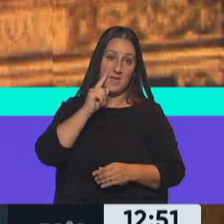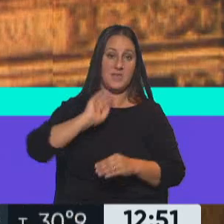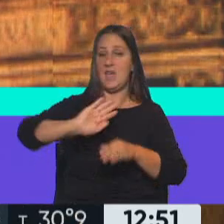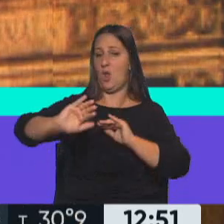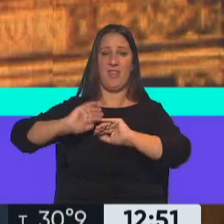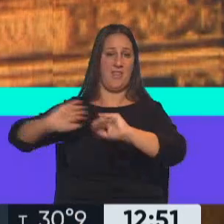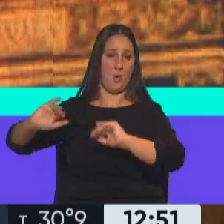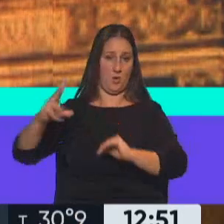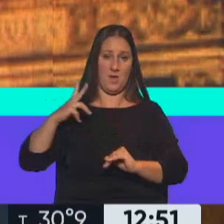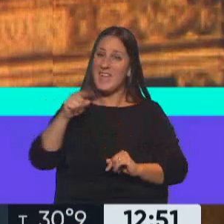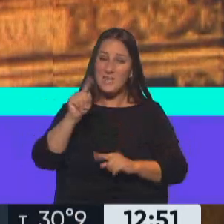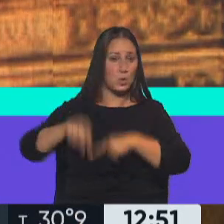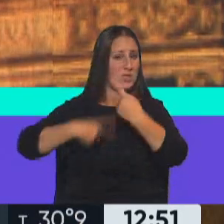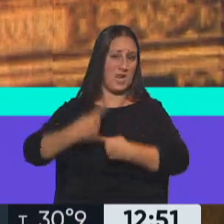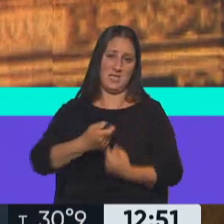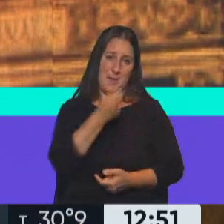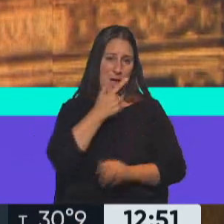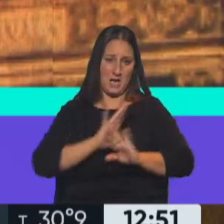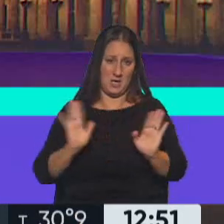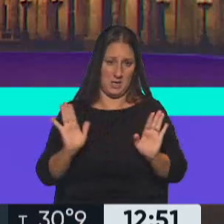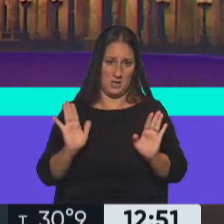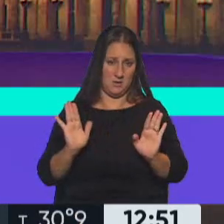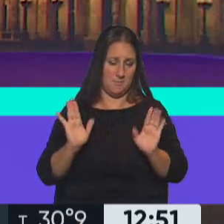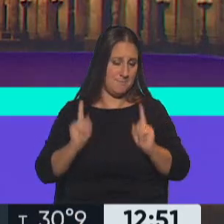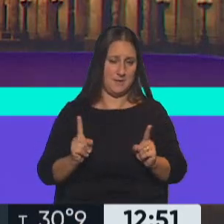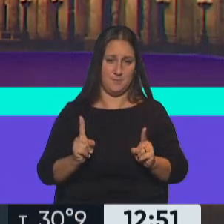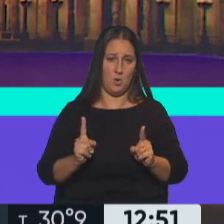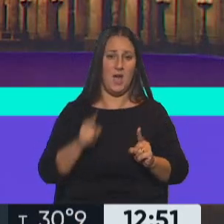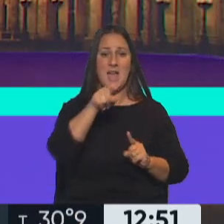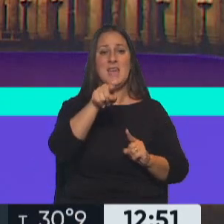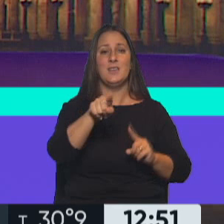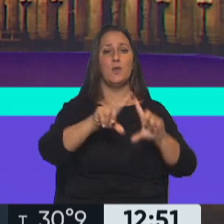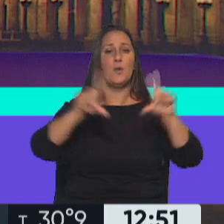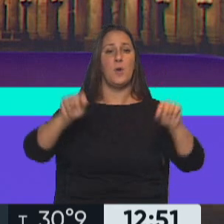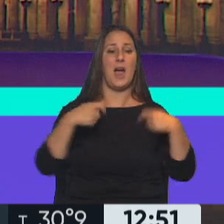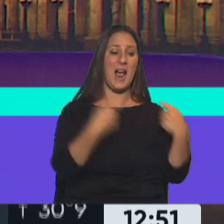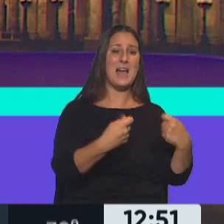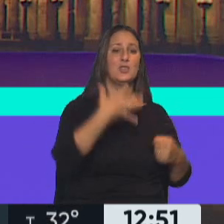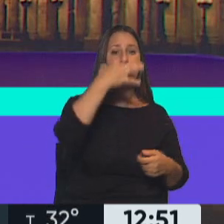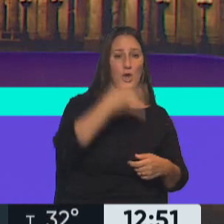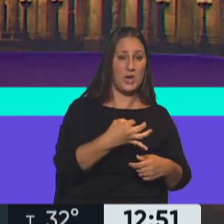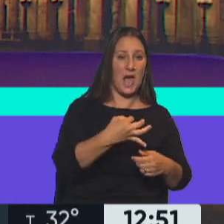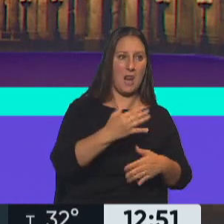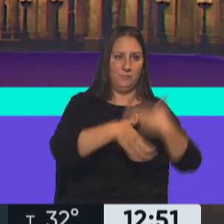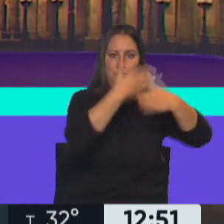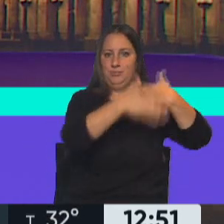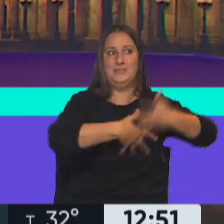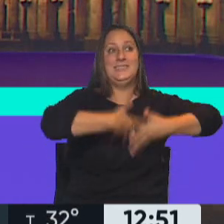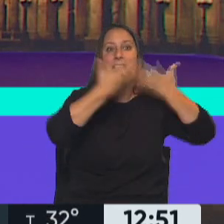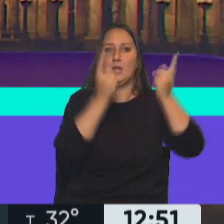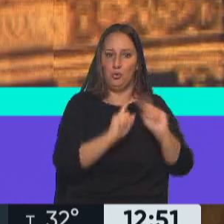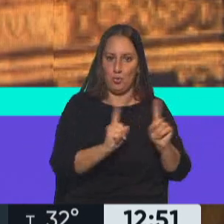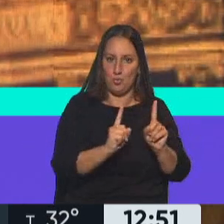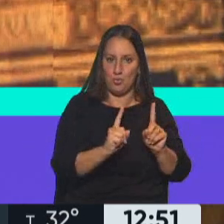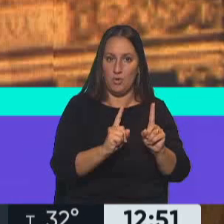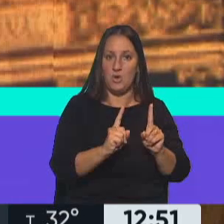privados. Esta es la herencia de Macri, está claro. Ahora, sepamos que esta fórmula de gasto real creciendo, pero no tanto, de manera moderada,